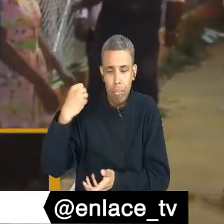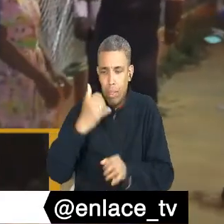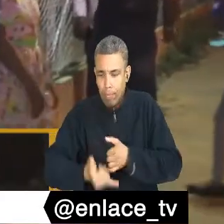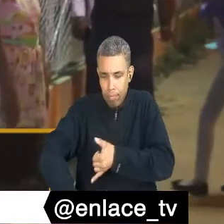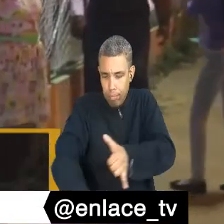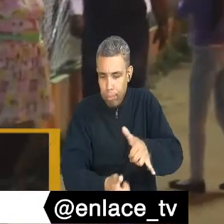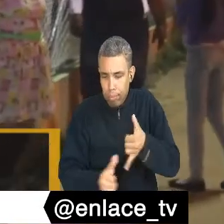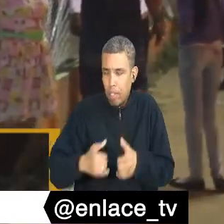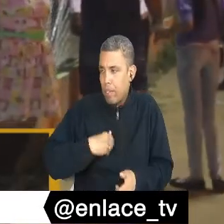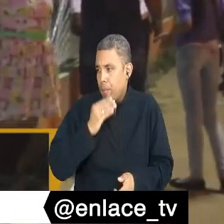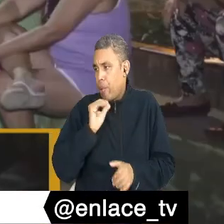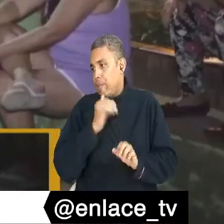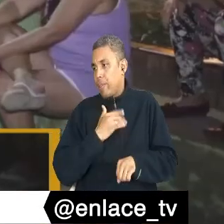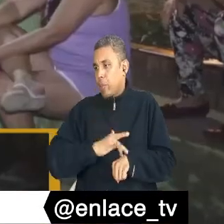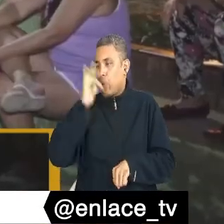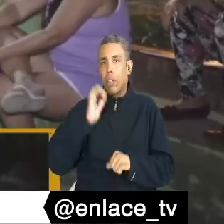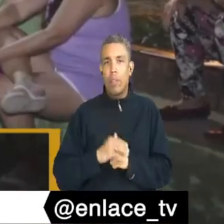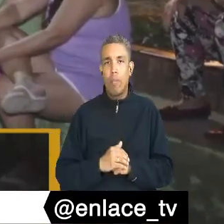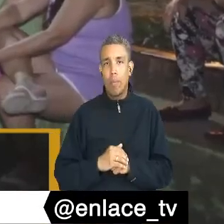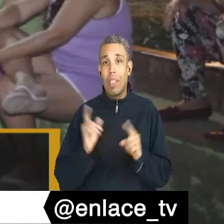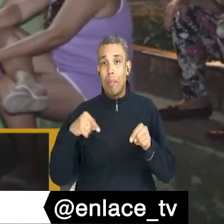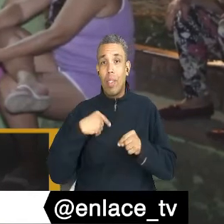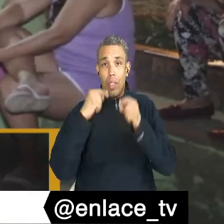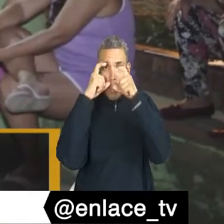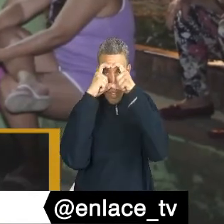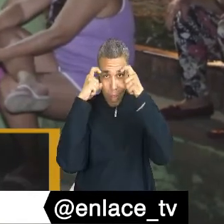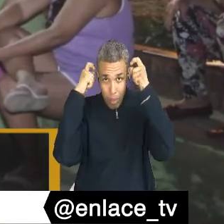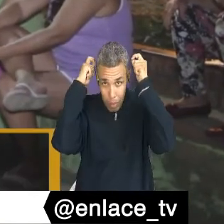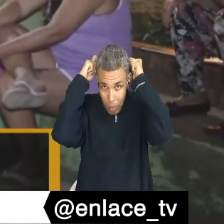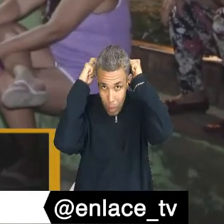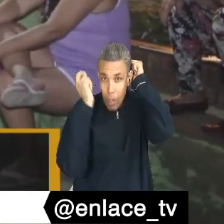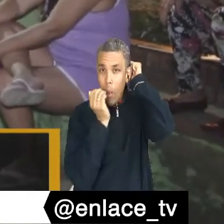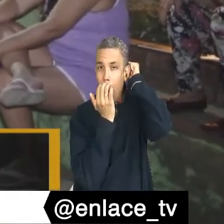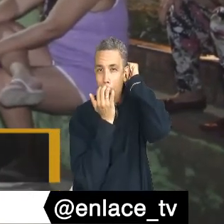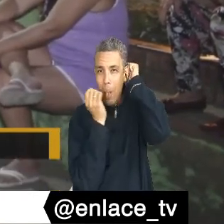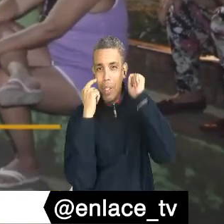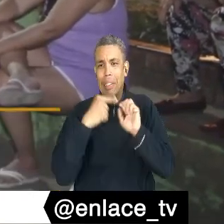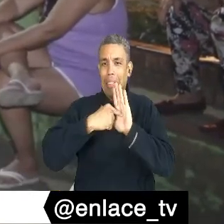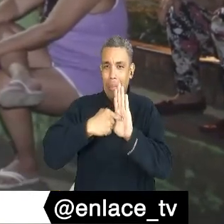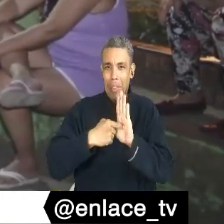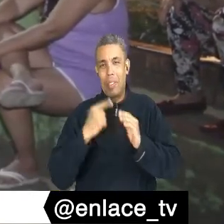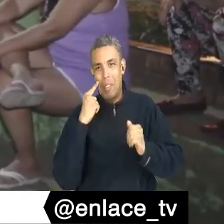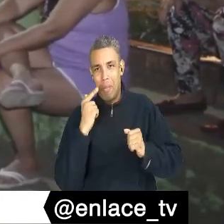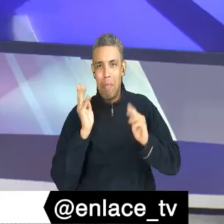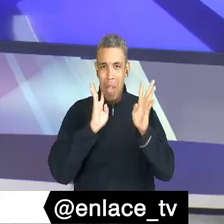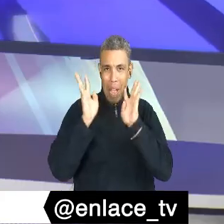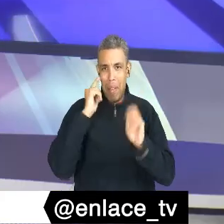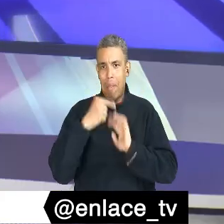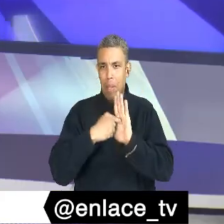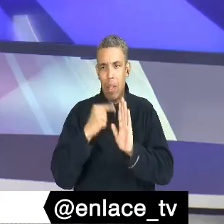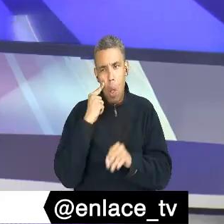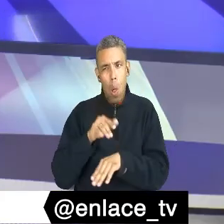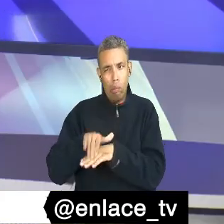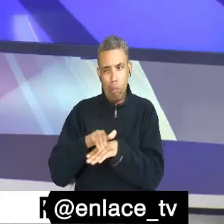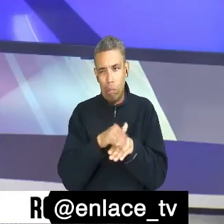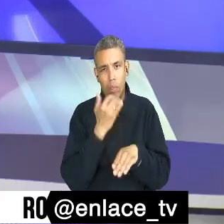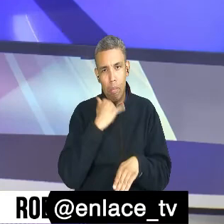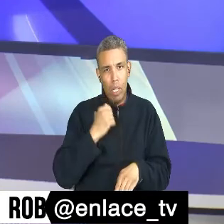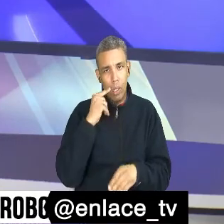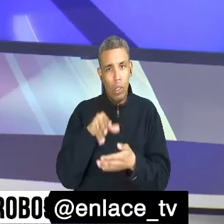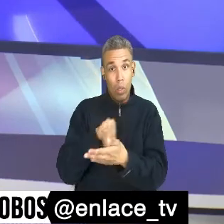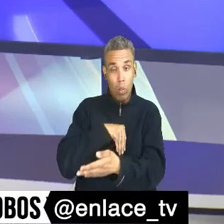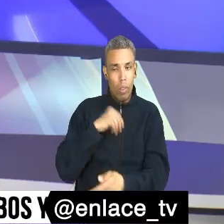Noticias, quien busca crear conciencia sobre ciertos comportamientos reprochables de algunos ciudadanos. 6